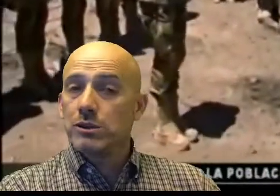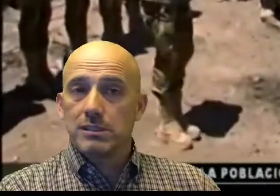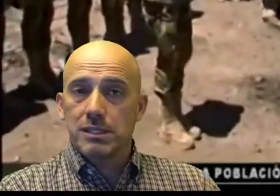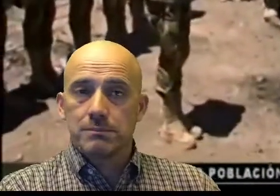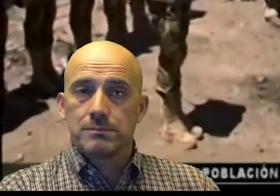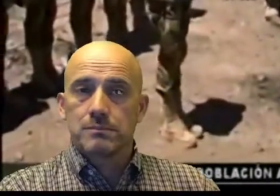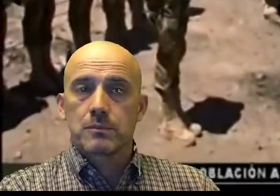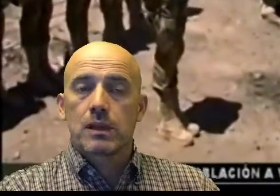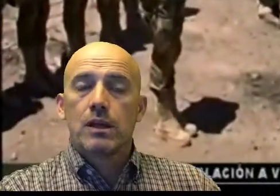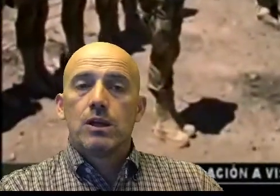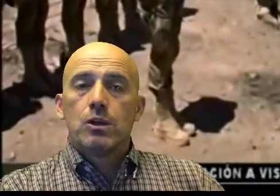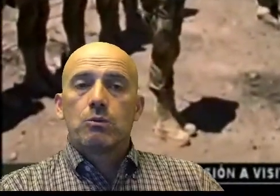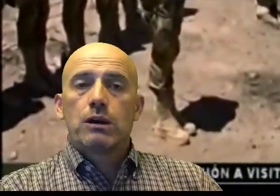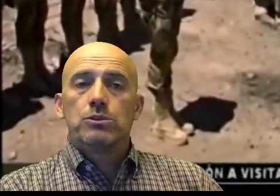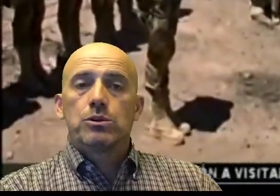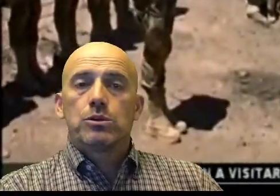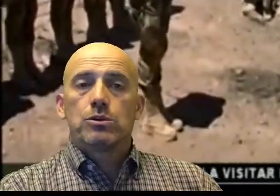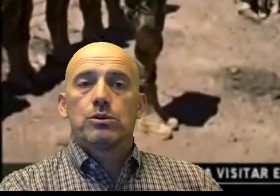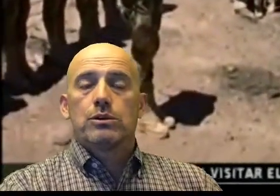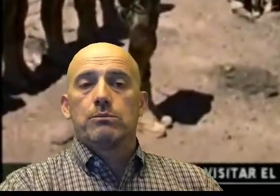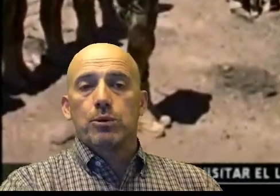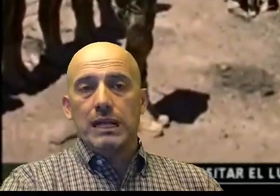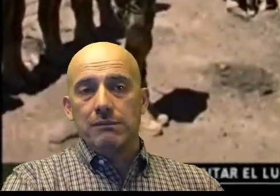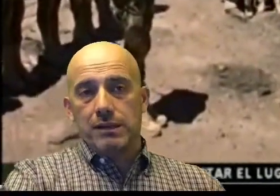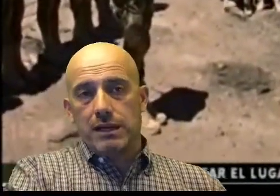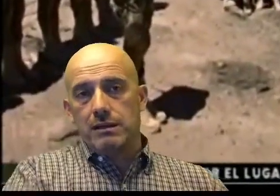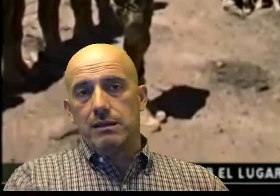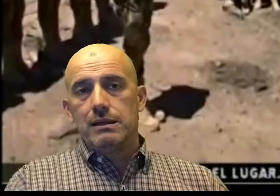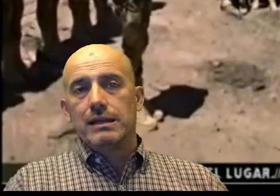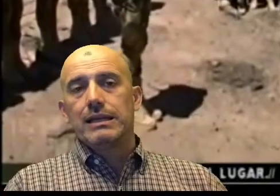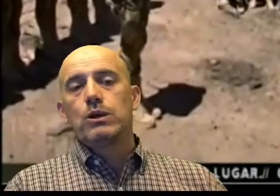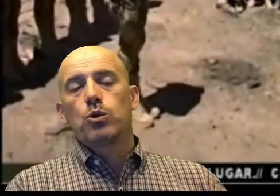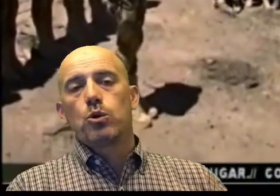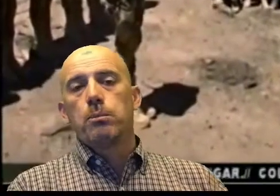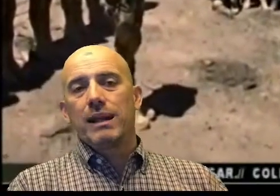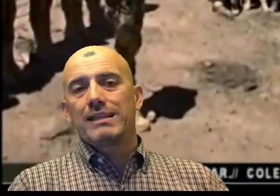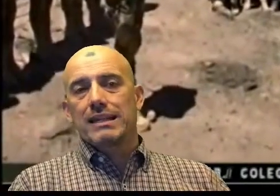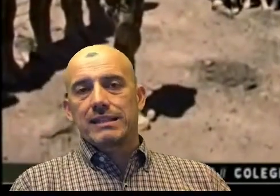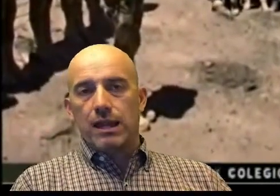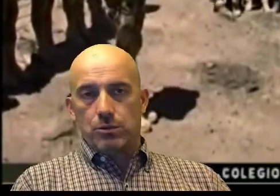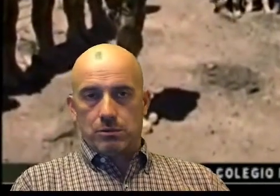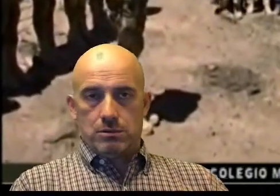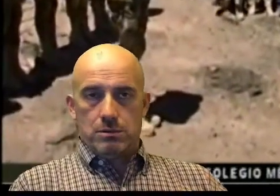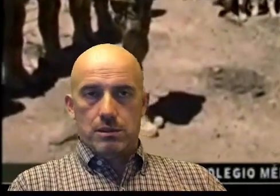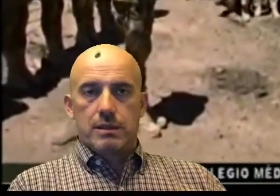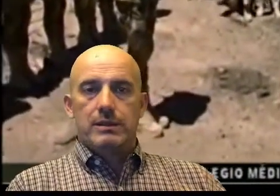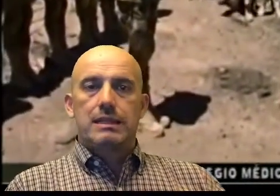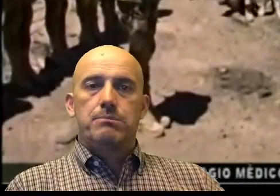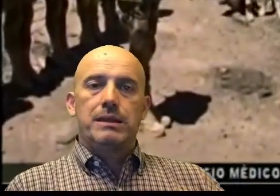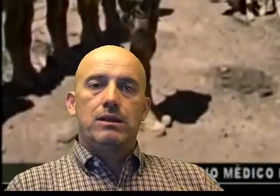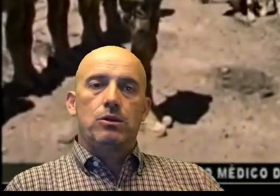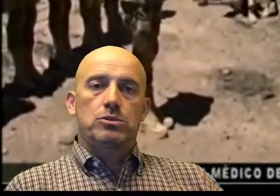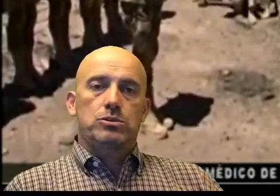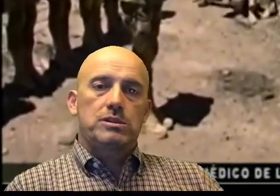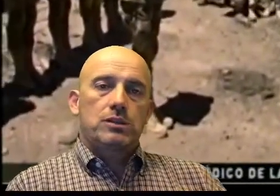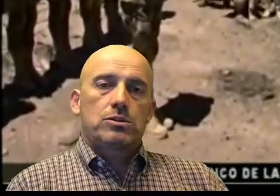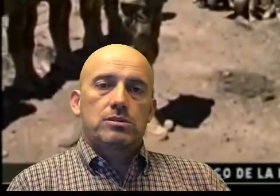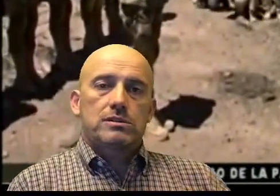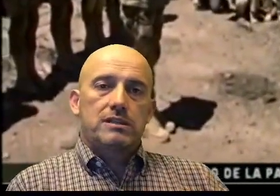y no es así cuando bolivia incumple el tratado de